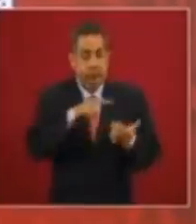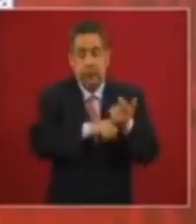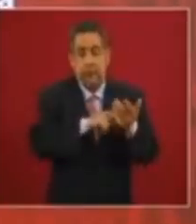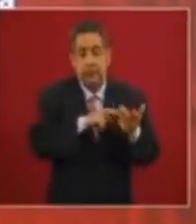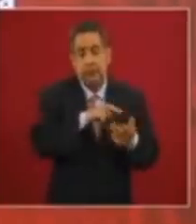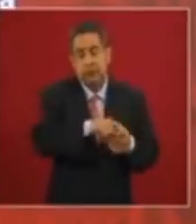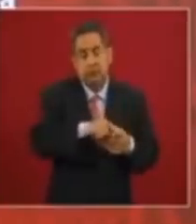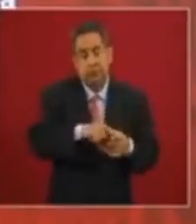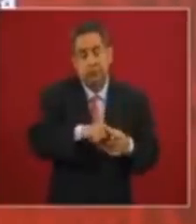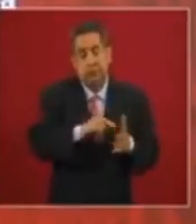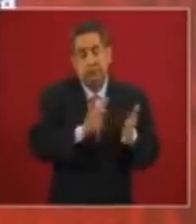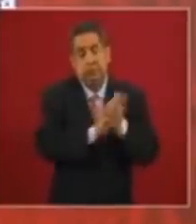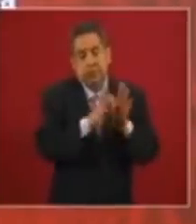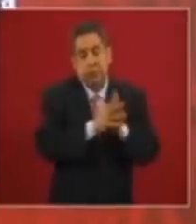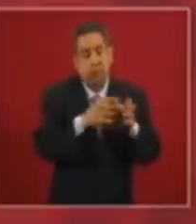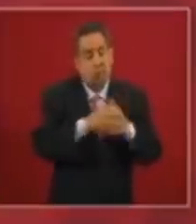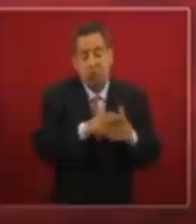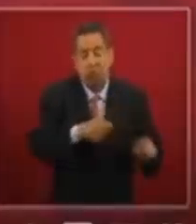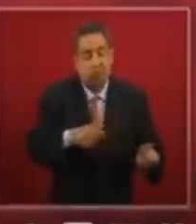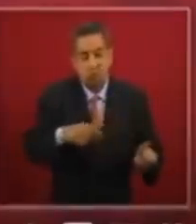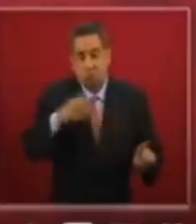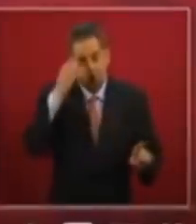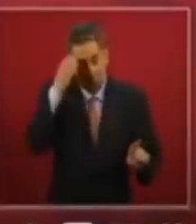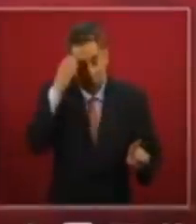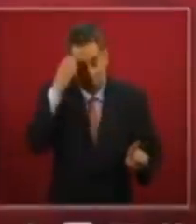participó en hechos muy